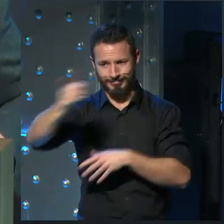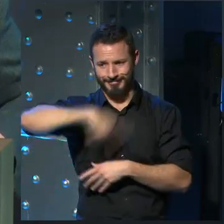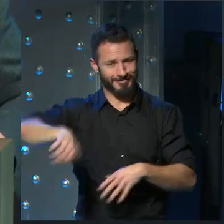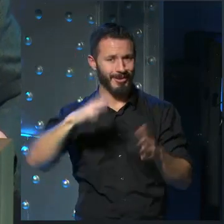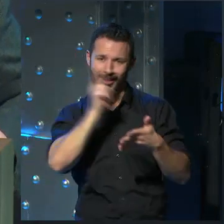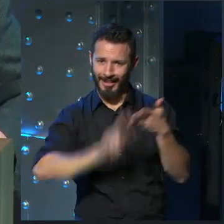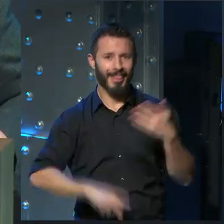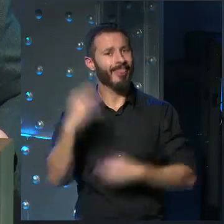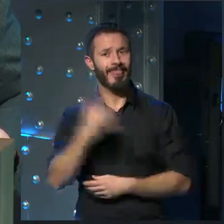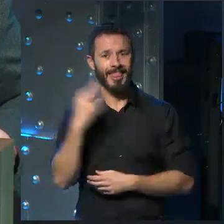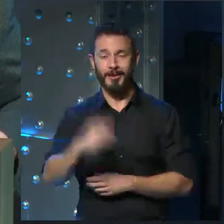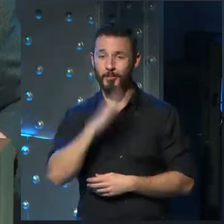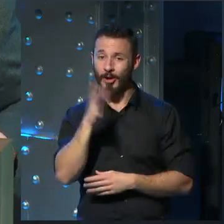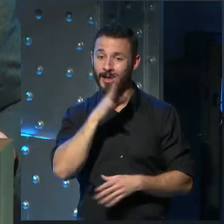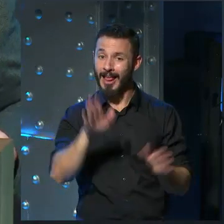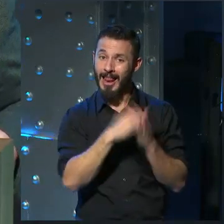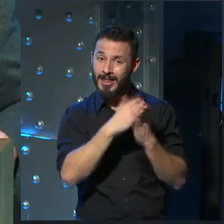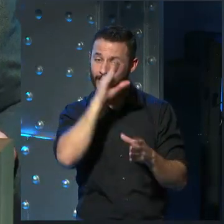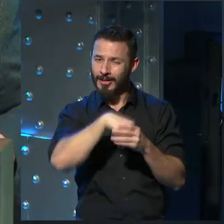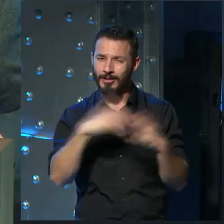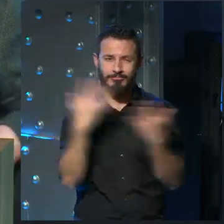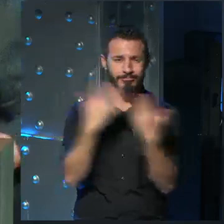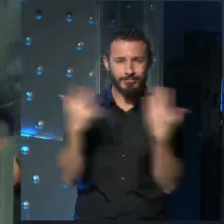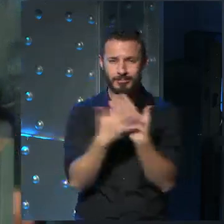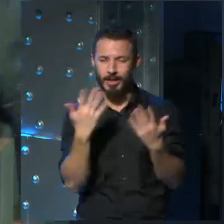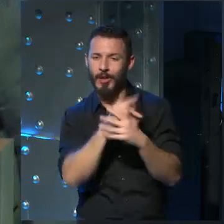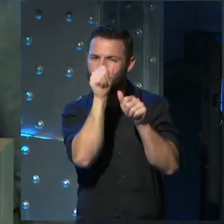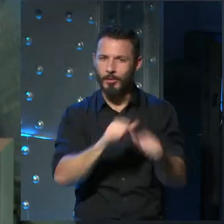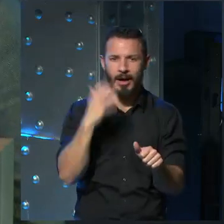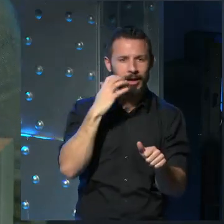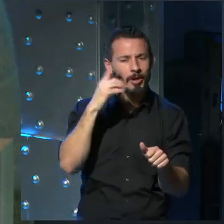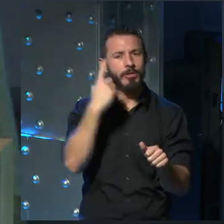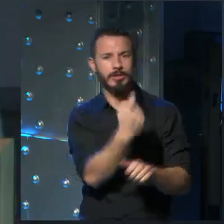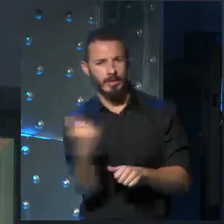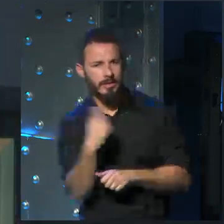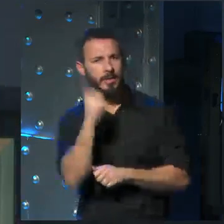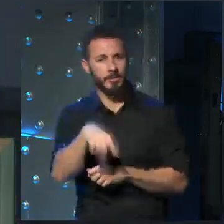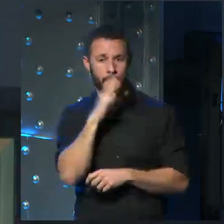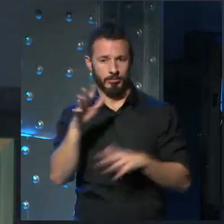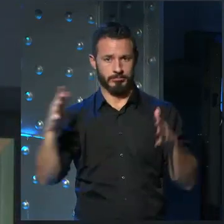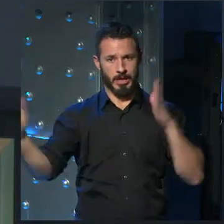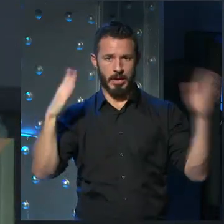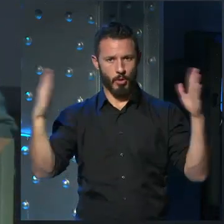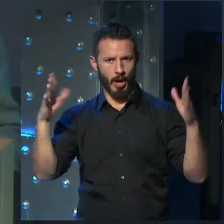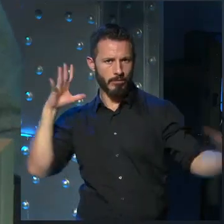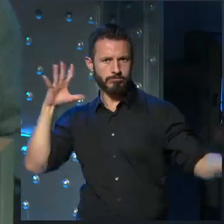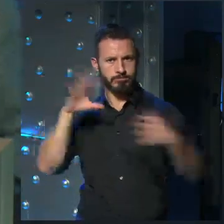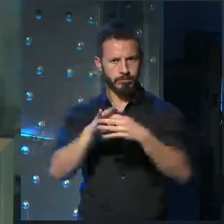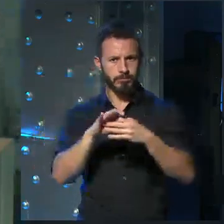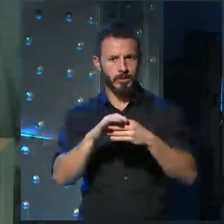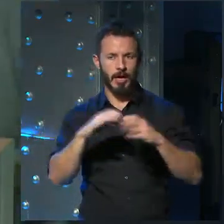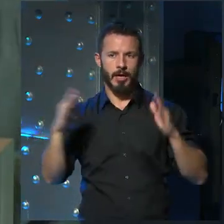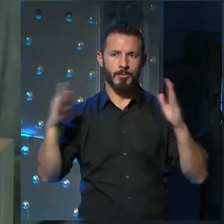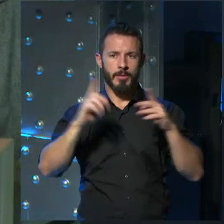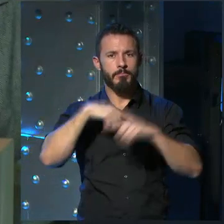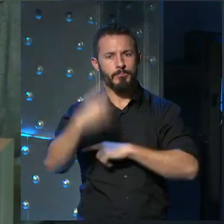el libro combina de manera rara y tan necesaria siempre, pero más en estos tiempos que vivimos de